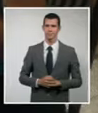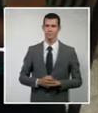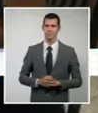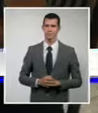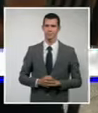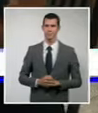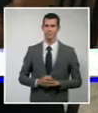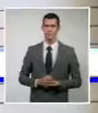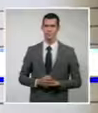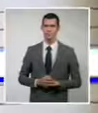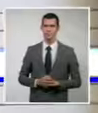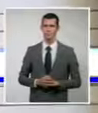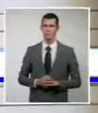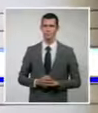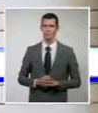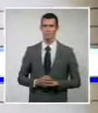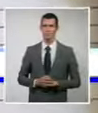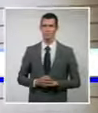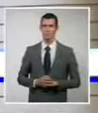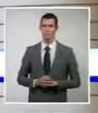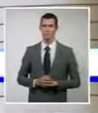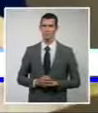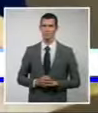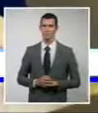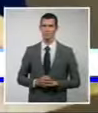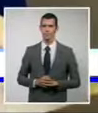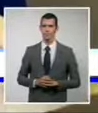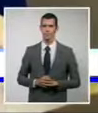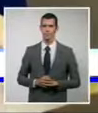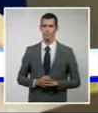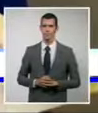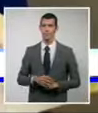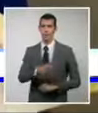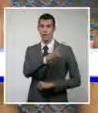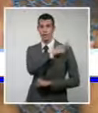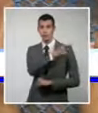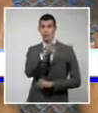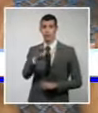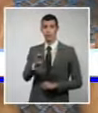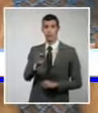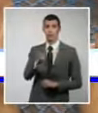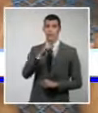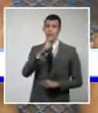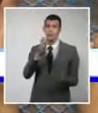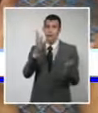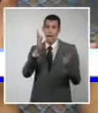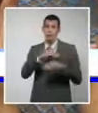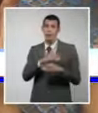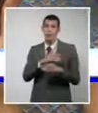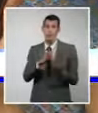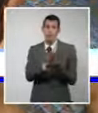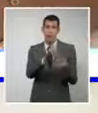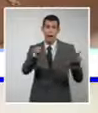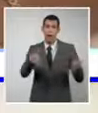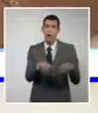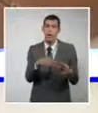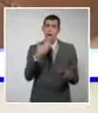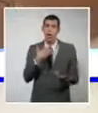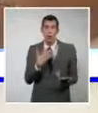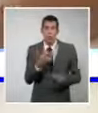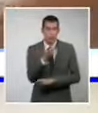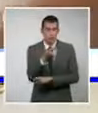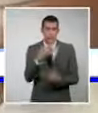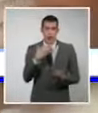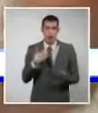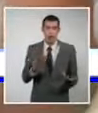Desde que a los niños de la maestra Niurka López el coronavirus les arrebató su aula y la escuela, las clases han caminado por otros rumbos. Tiza